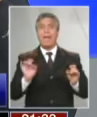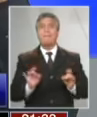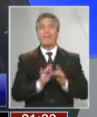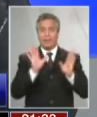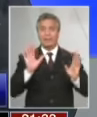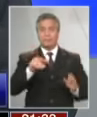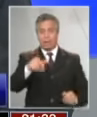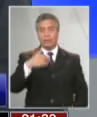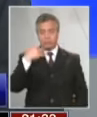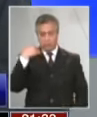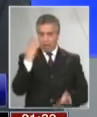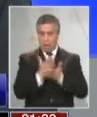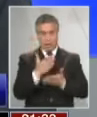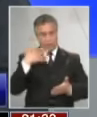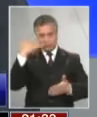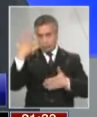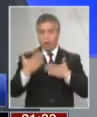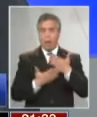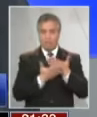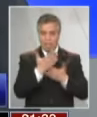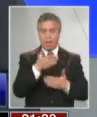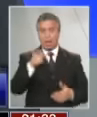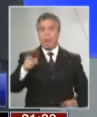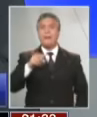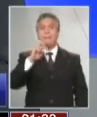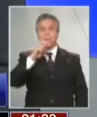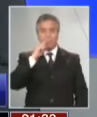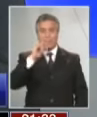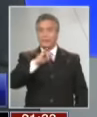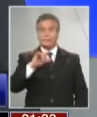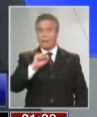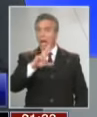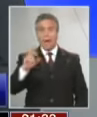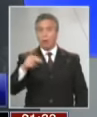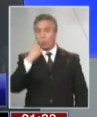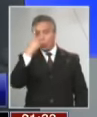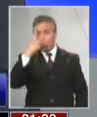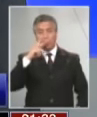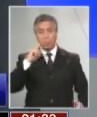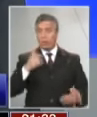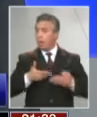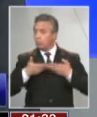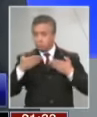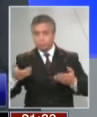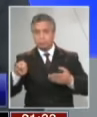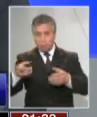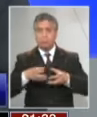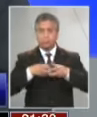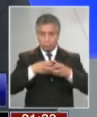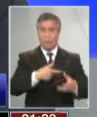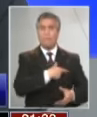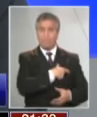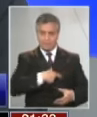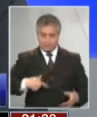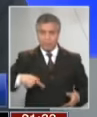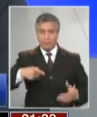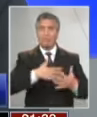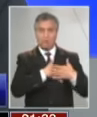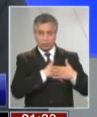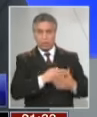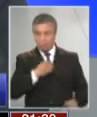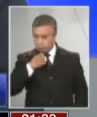estos días allá. Ahora, si el senador Pizarro consideró que bastaba un día de su visita, él estuvo en la delegación cuando fue la presidenta Michelle